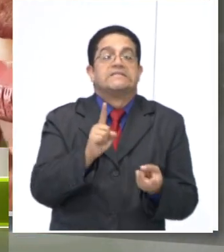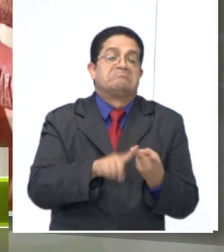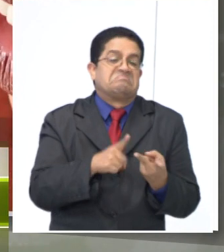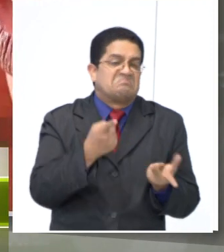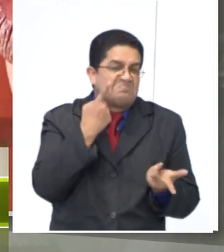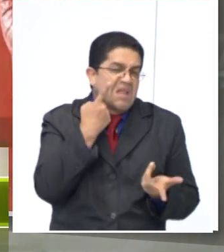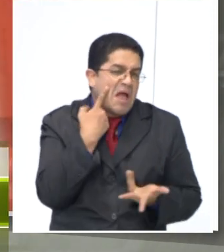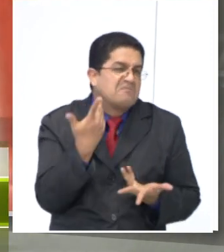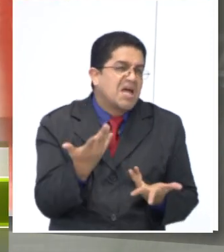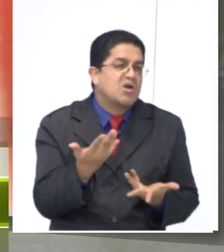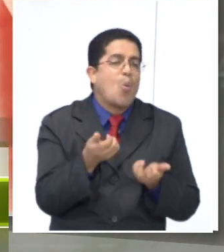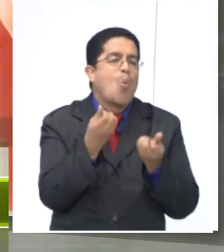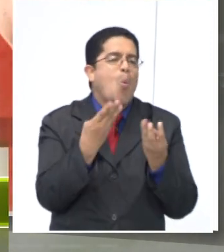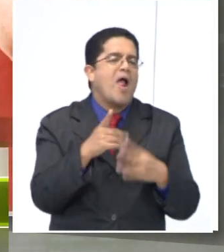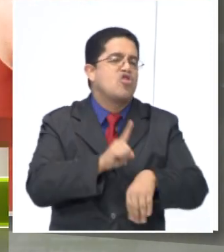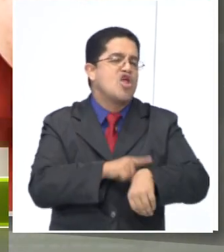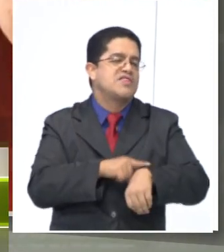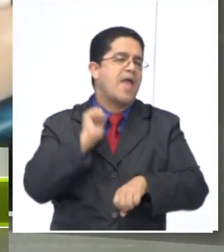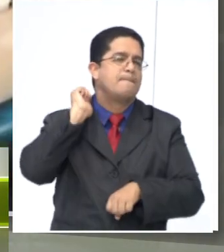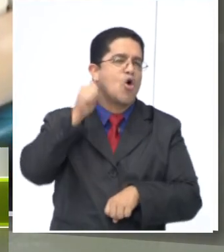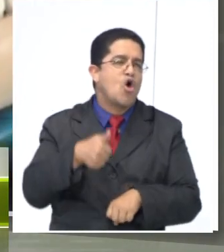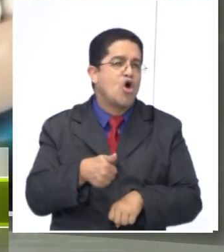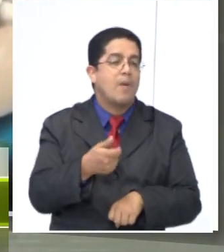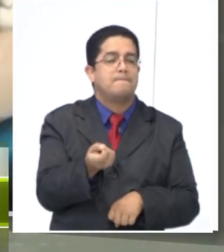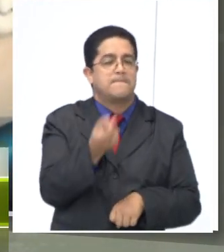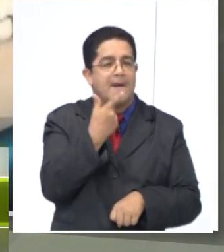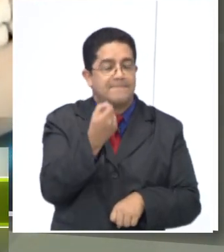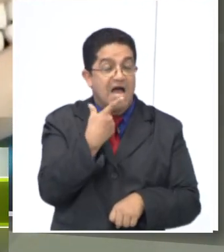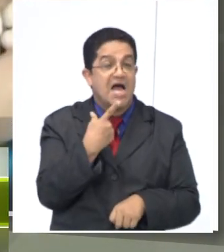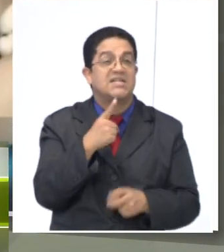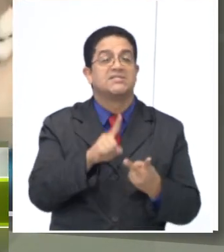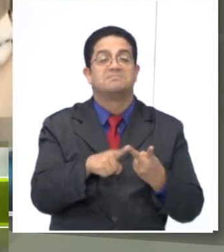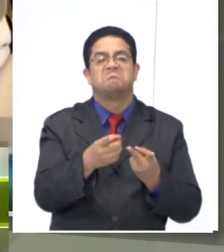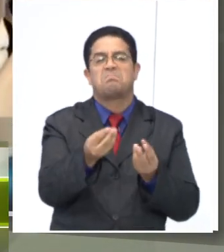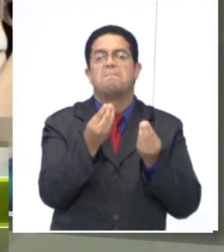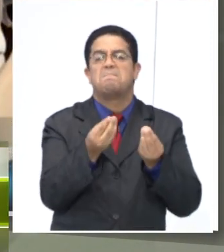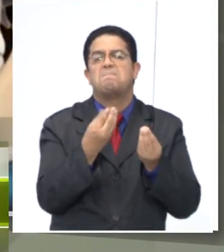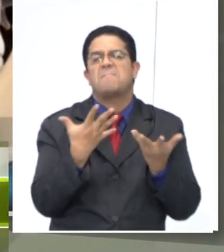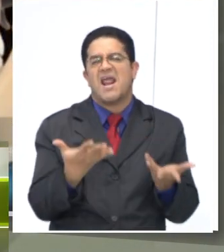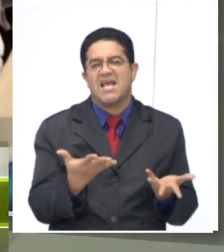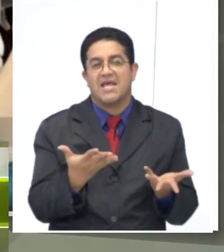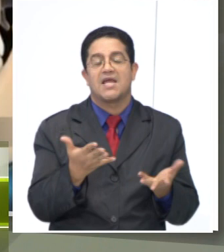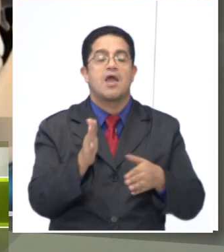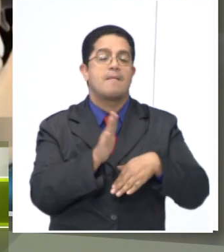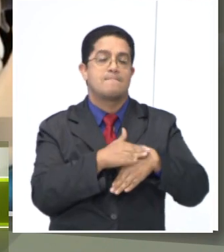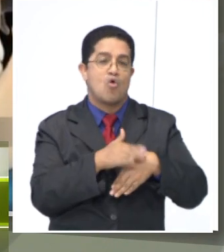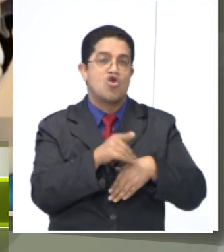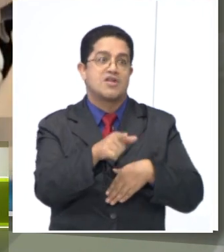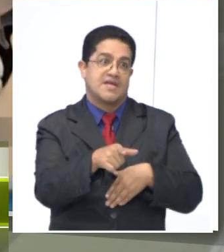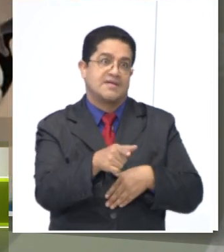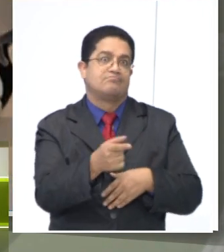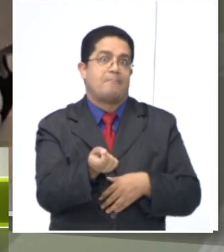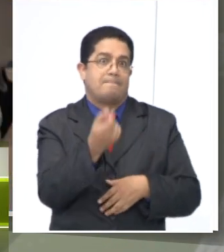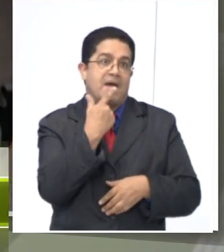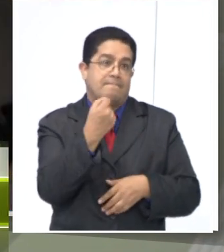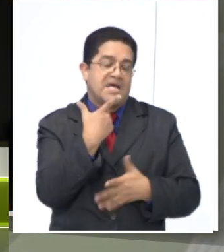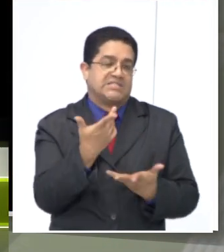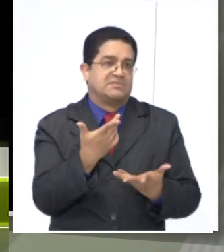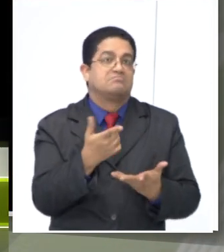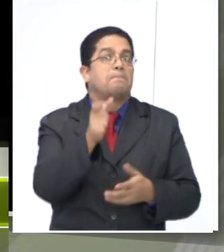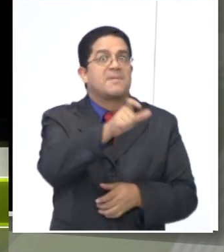saber realmente cuánto tiempo exactamente tiene el paciente consumiéndolas y para qué se indicó, porque sí tiene sus efectos